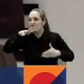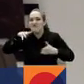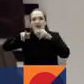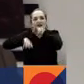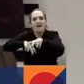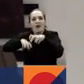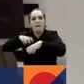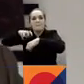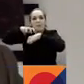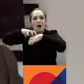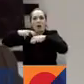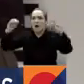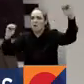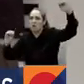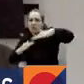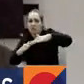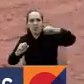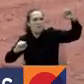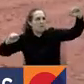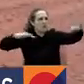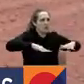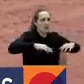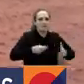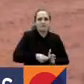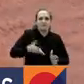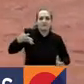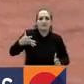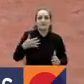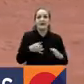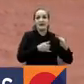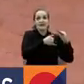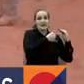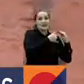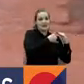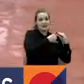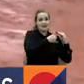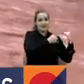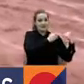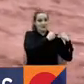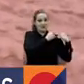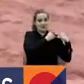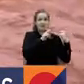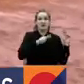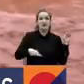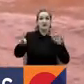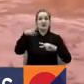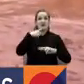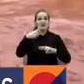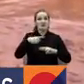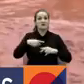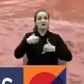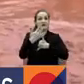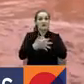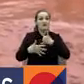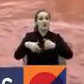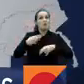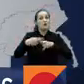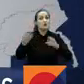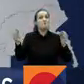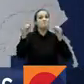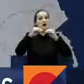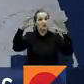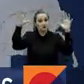y los precios y los costos suban más. El IDEAM además advierte que la temporada de lluvias no terminará pronto. Las zonas